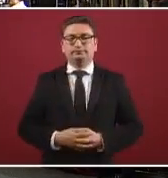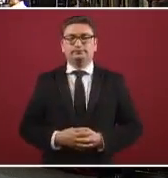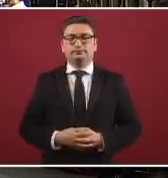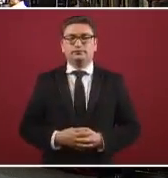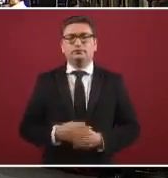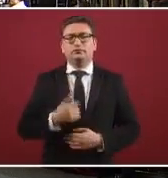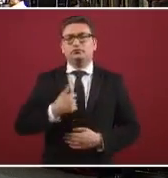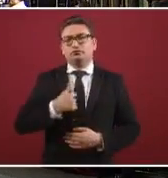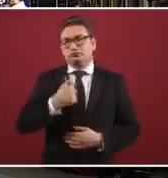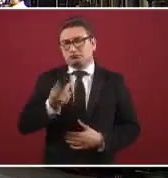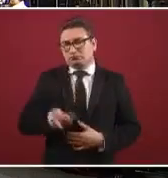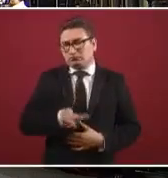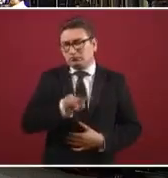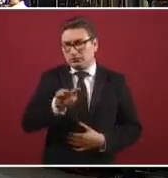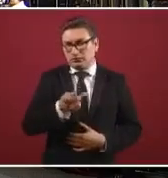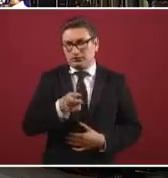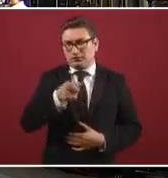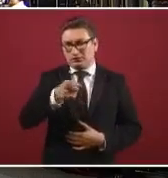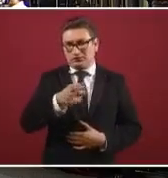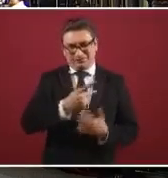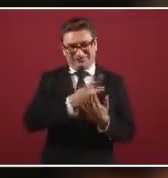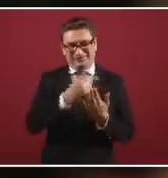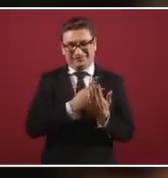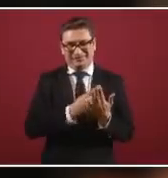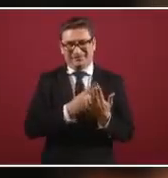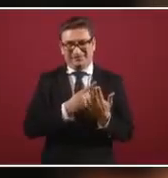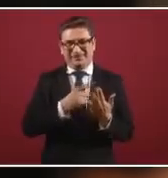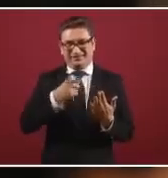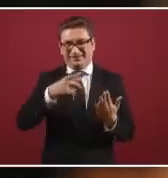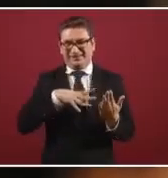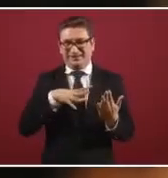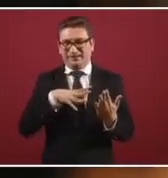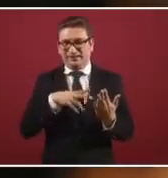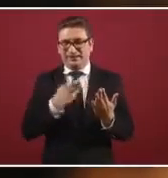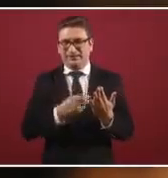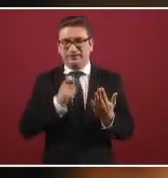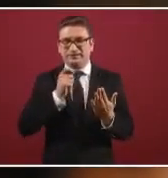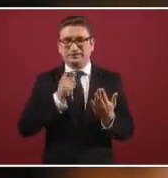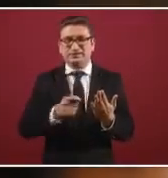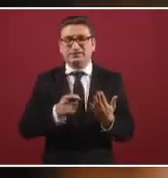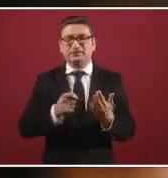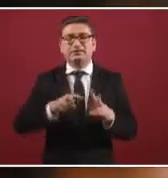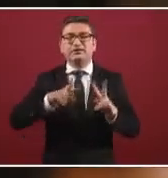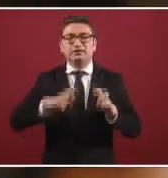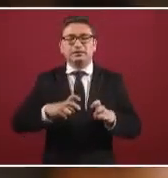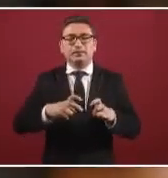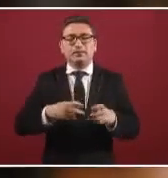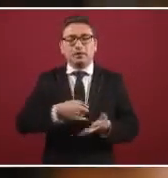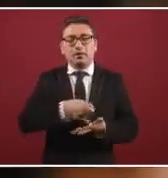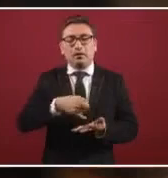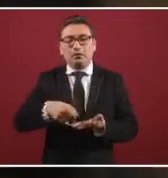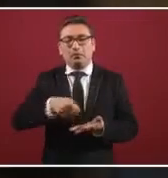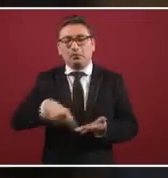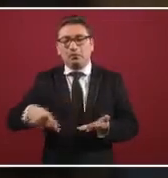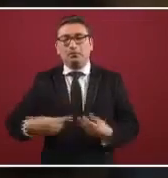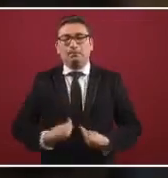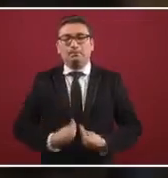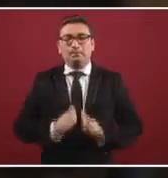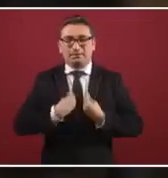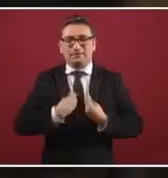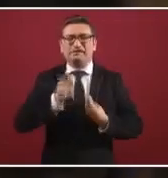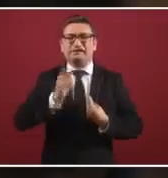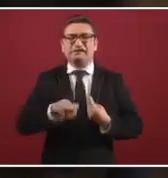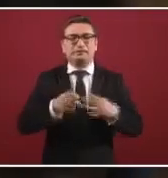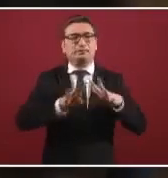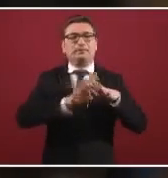Mi pregunta es sobre el programa que usted está ejecutando, su gobierno, de Sembrando Vida. de migraciones para que haya más arraigo